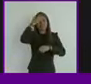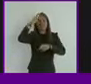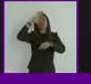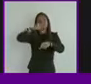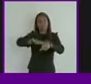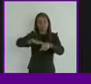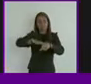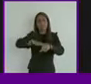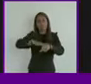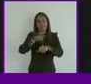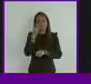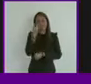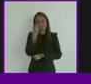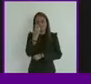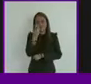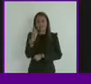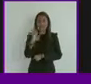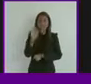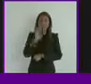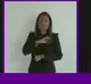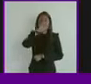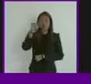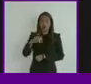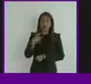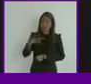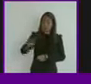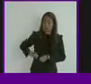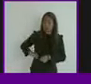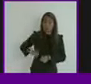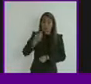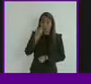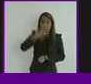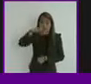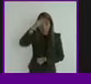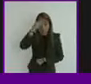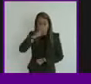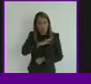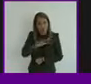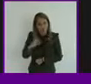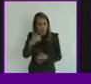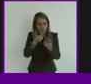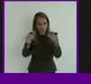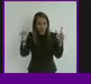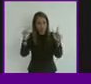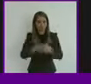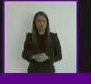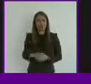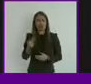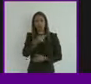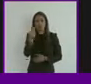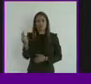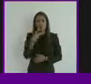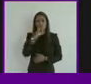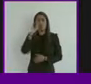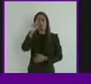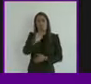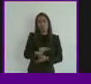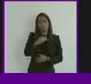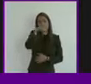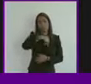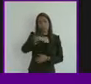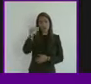en el momento que corresponda para quienes tengan interés en escucharlas y escucharlos. No resten credibilidad, no resten importancia a esta relatoría,